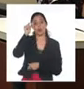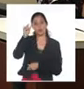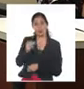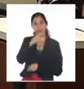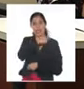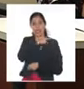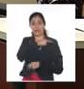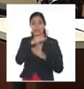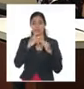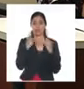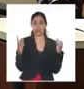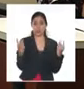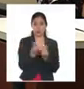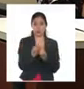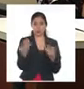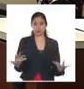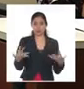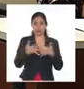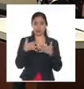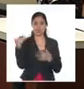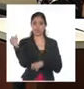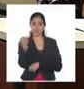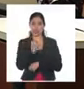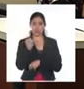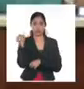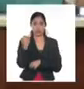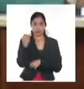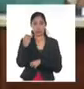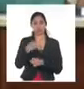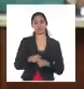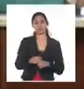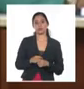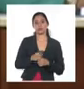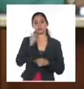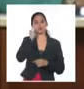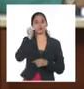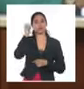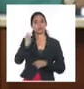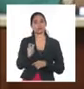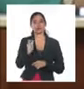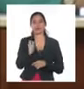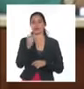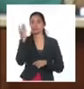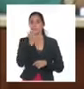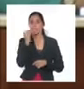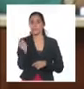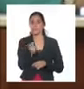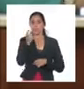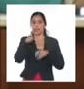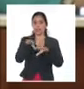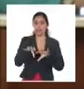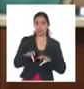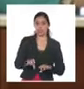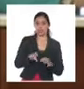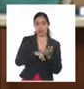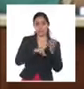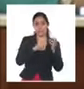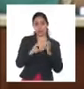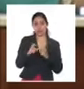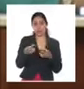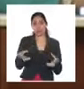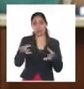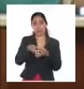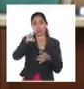Departamento de Relaciones Internacionales del Comité Central, y Caridad Mavis Esteves Echevarría, primera secretaria del Comité Nacional de la Unión de